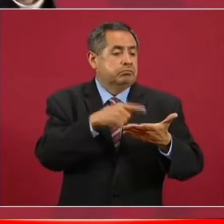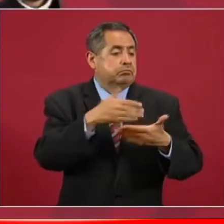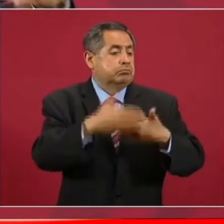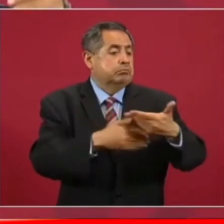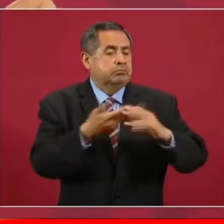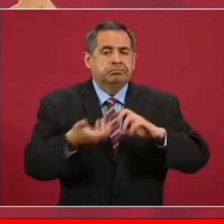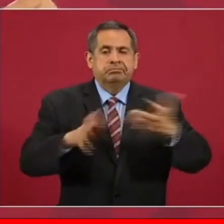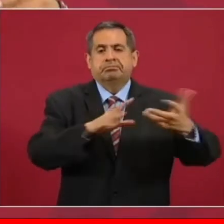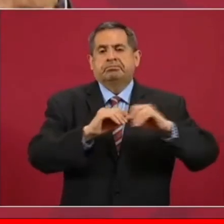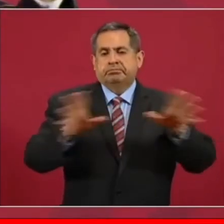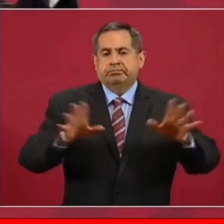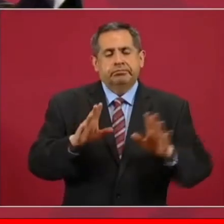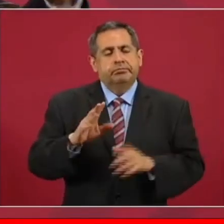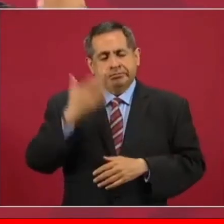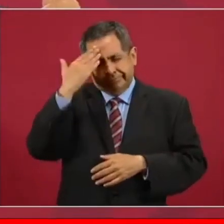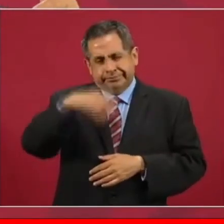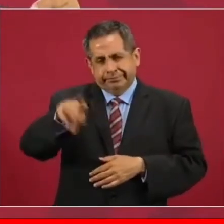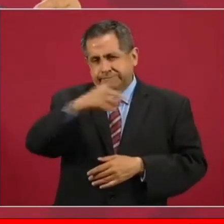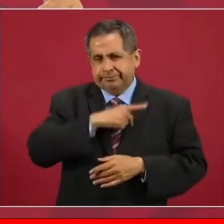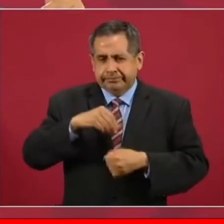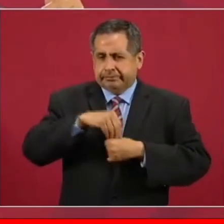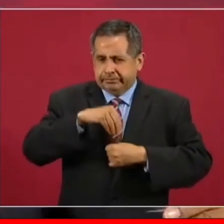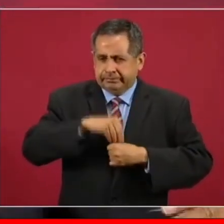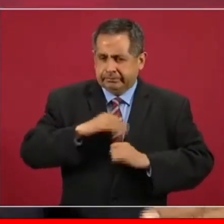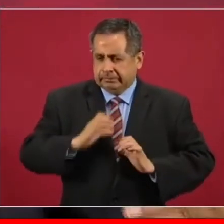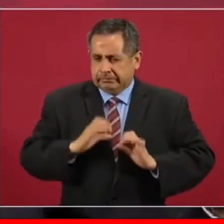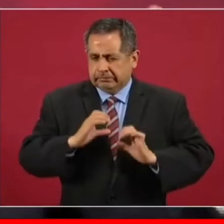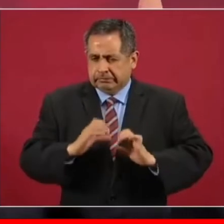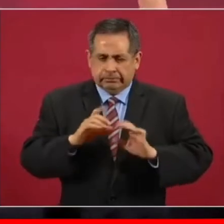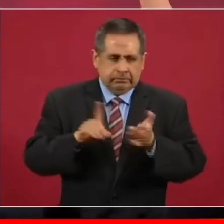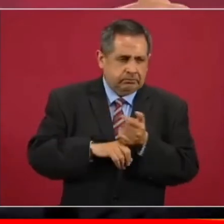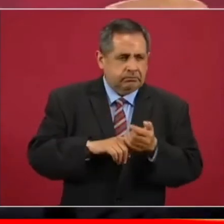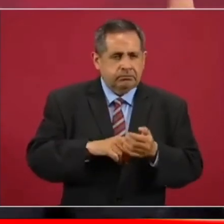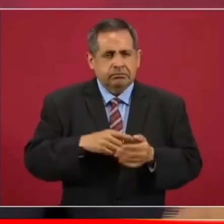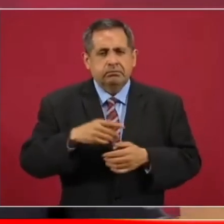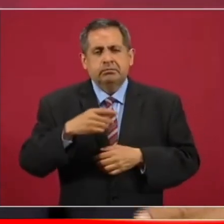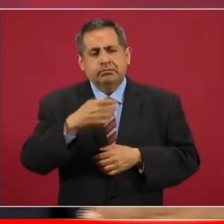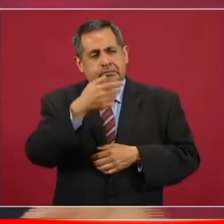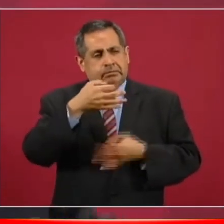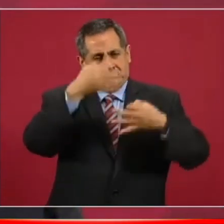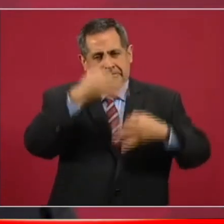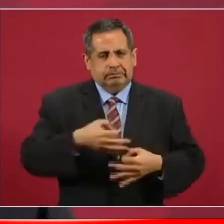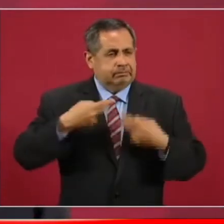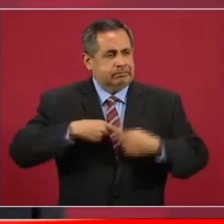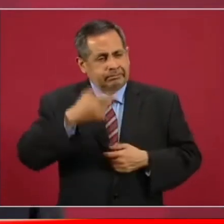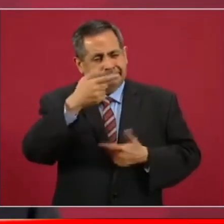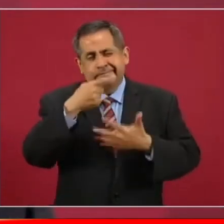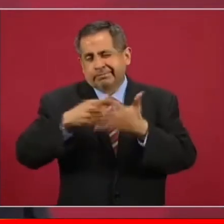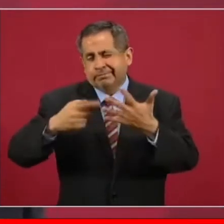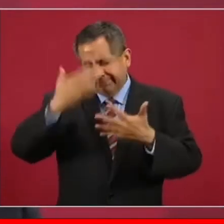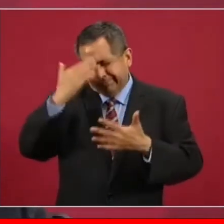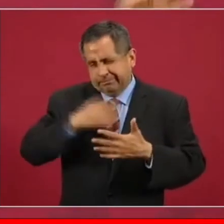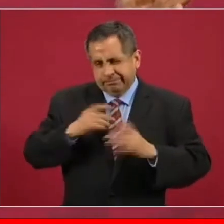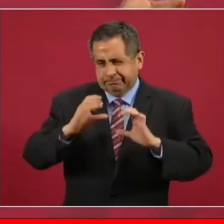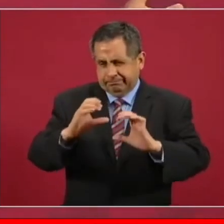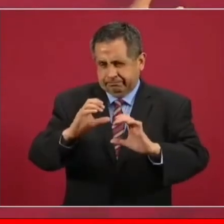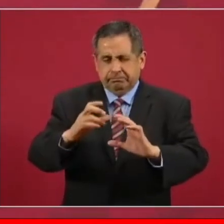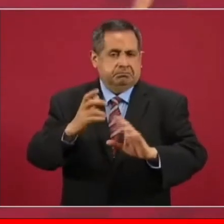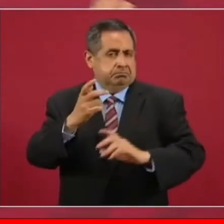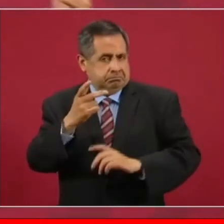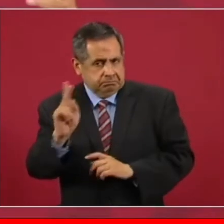por el sigilo o por la dignidad de las personas, todo esto que se debe de cuidar, pero